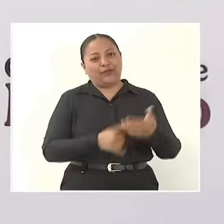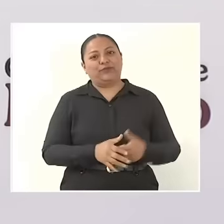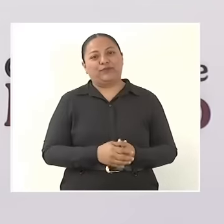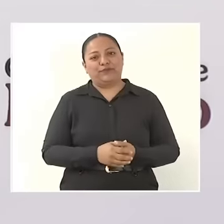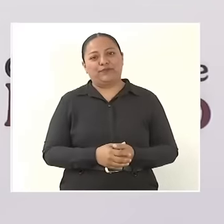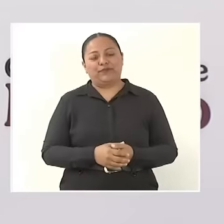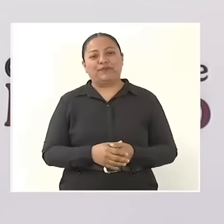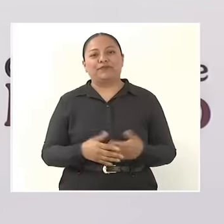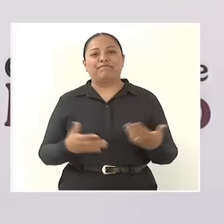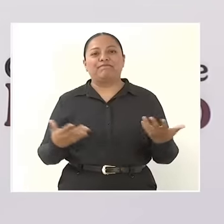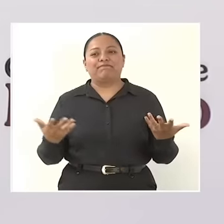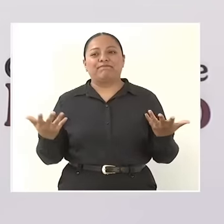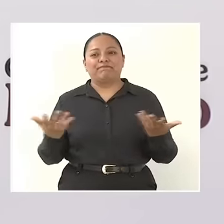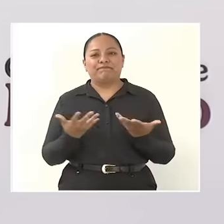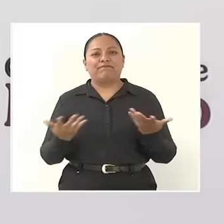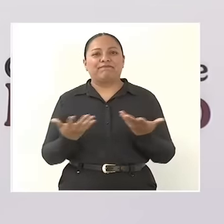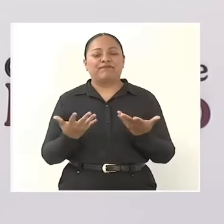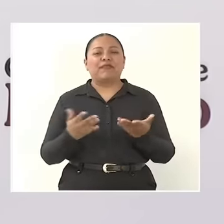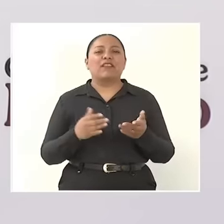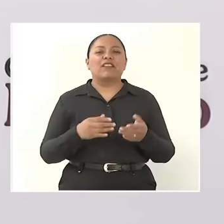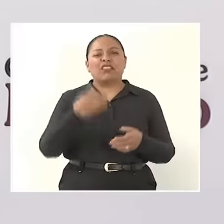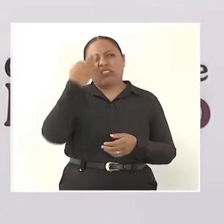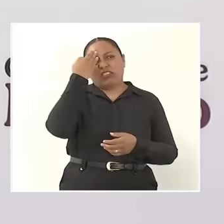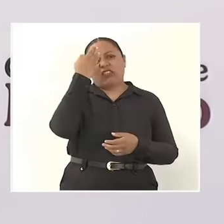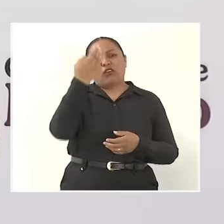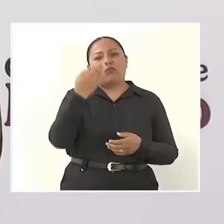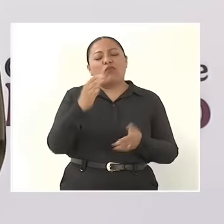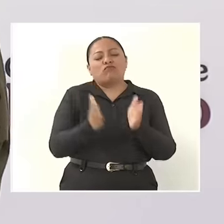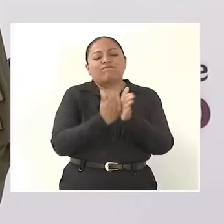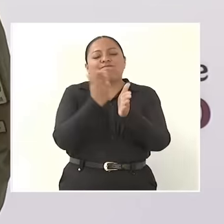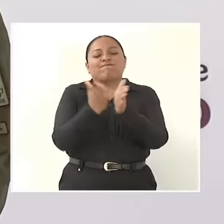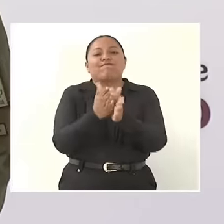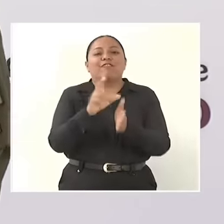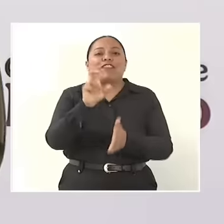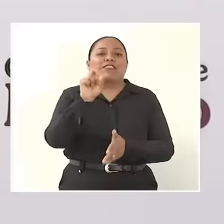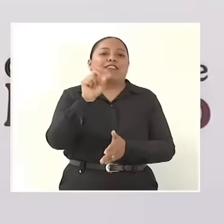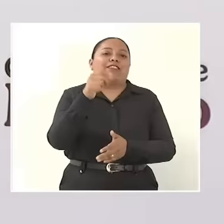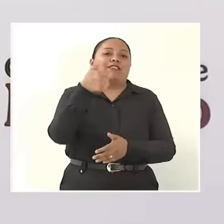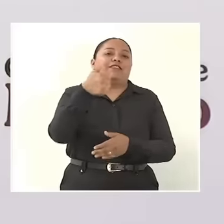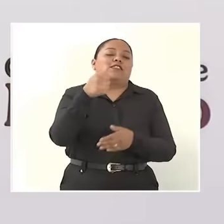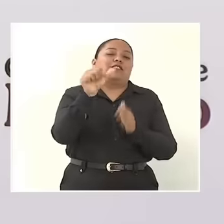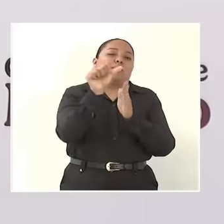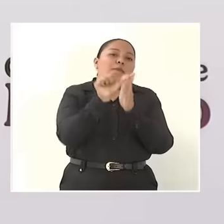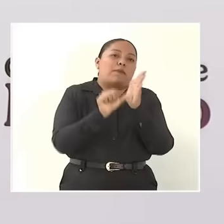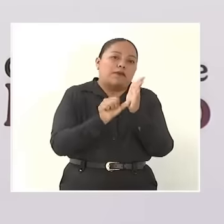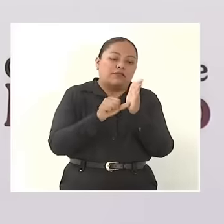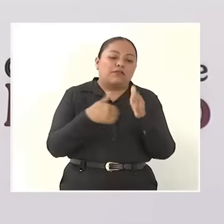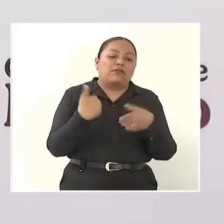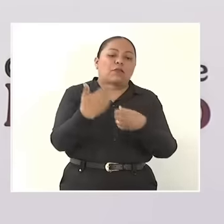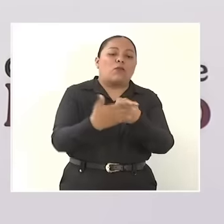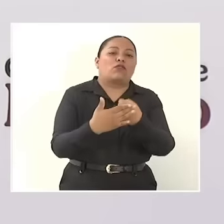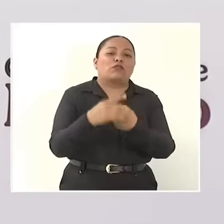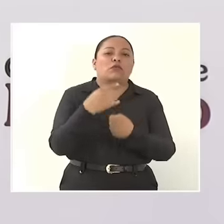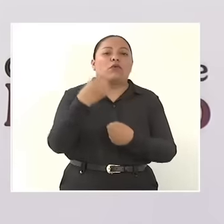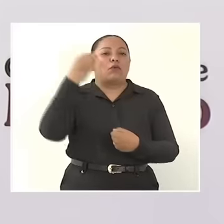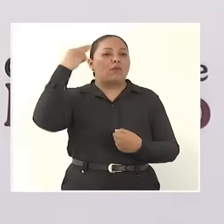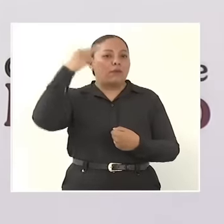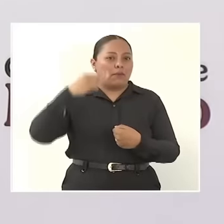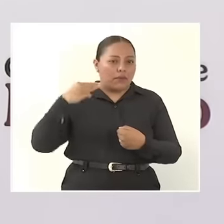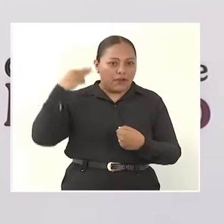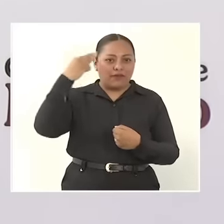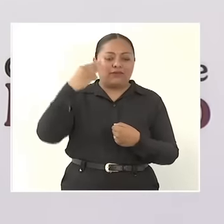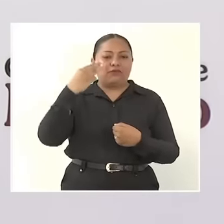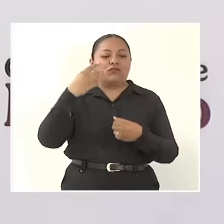tiene contemplado un tiempo de construcción de 36 meses a partir de marzo próximo, considerando 5 meses previos para el